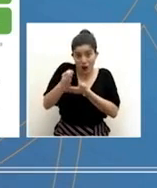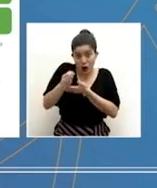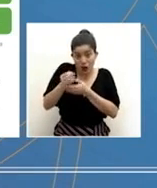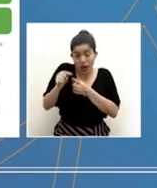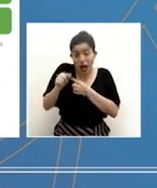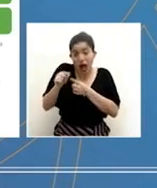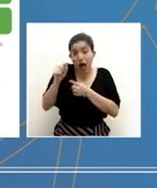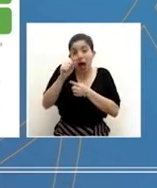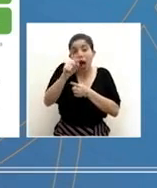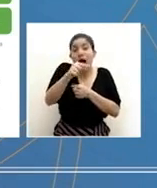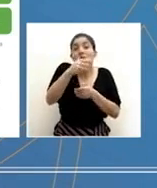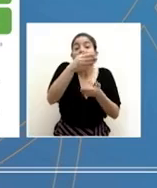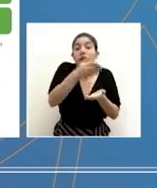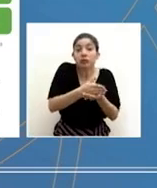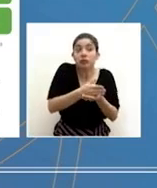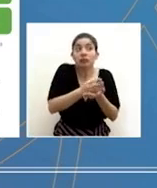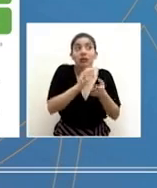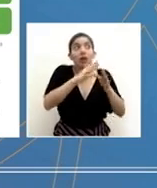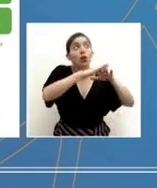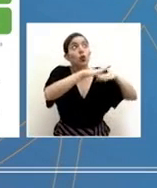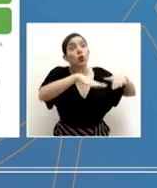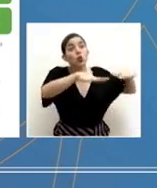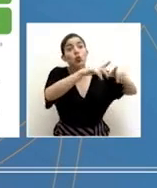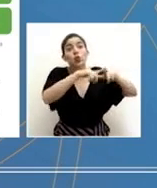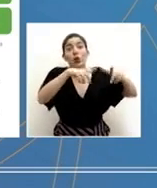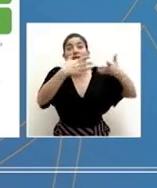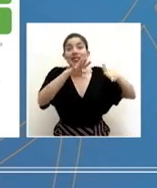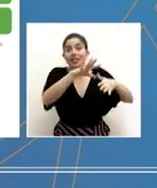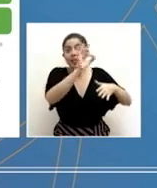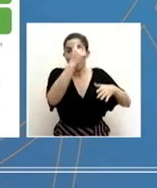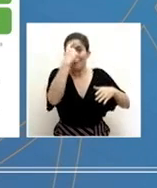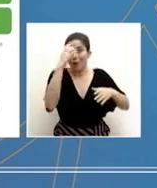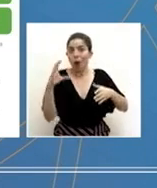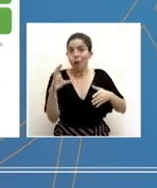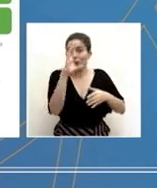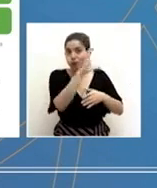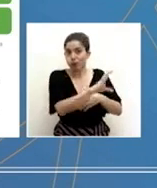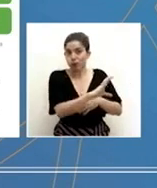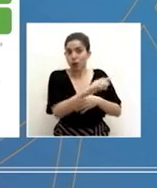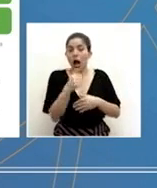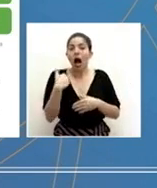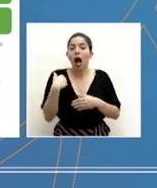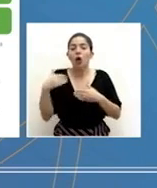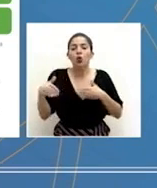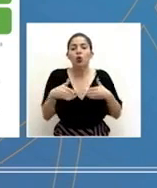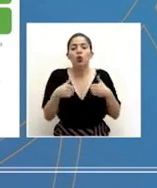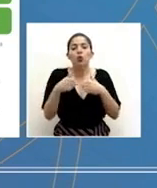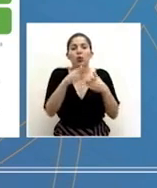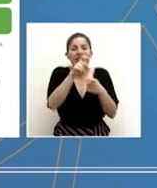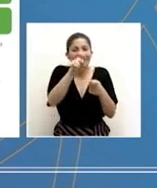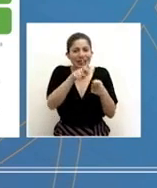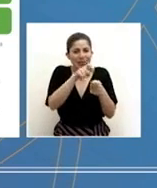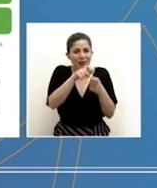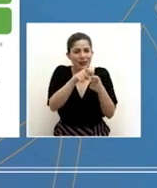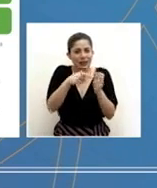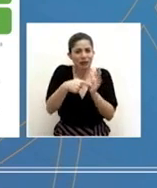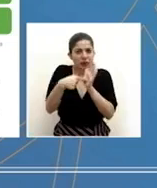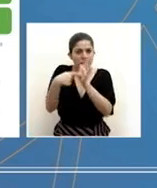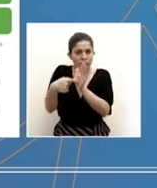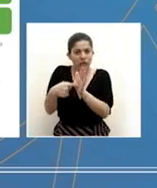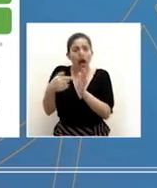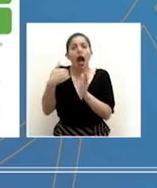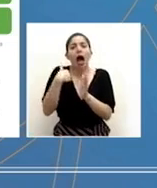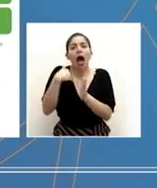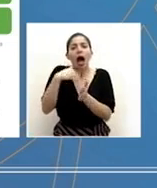hasta un almacén fiscal de los que se ha elegido, va a pasar por una ruta controlada con